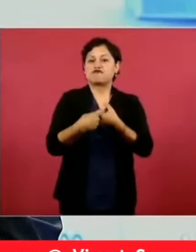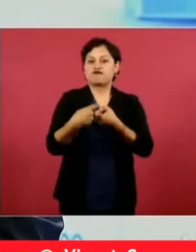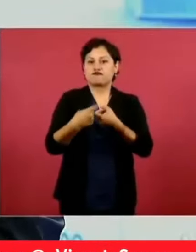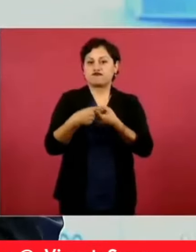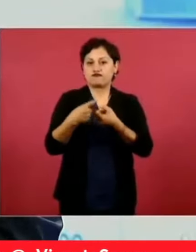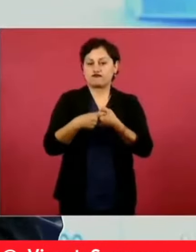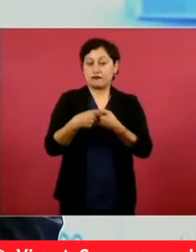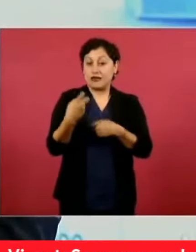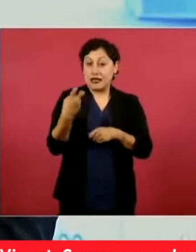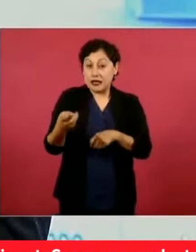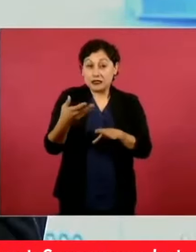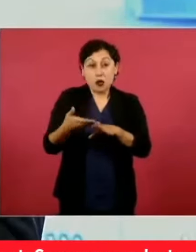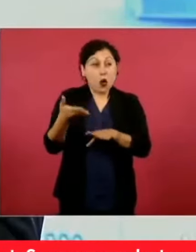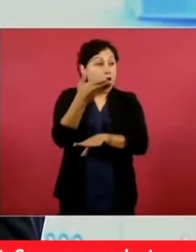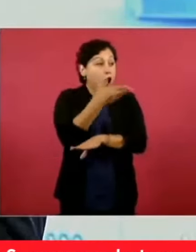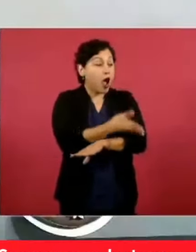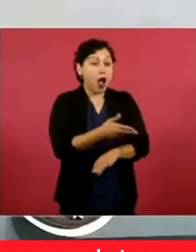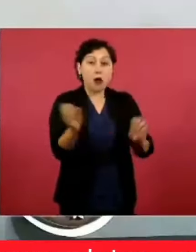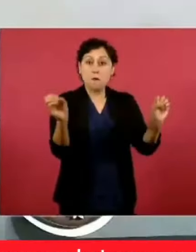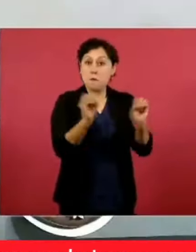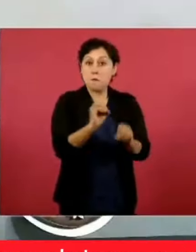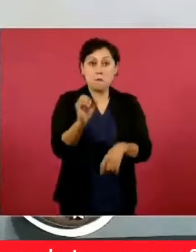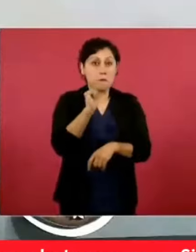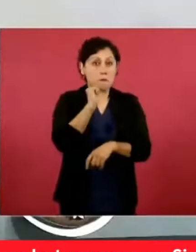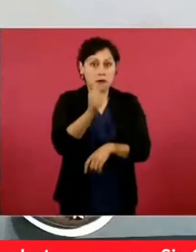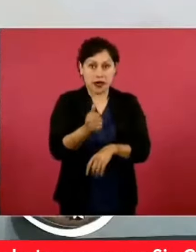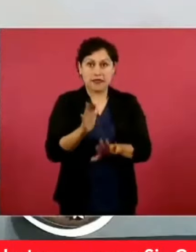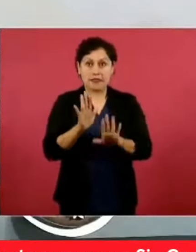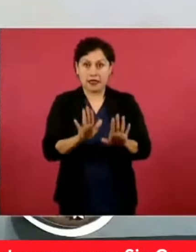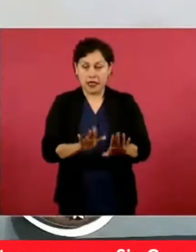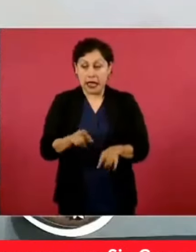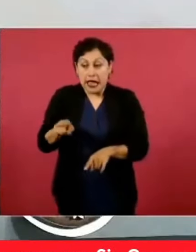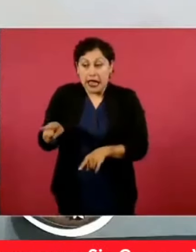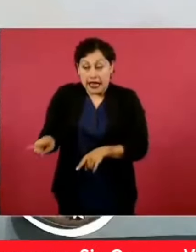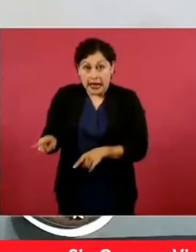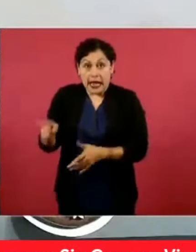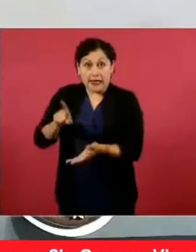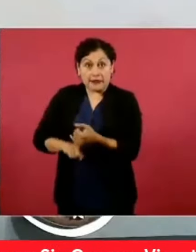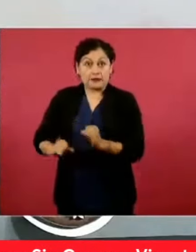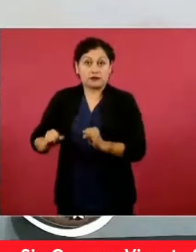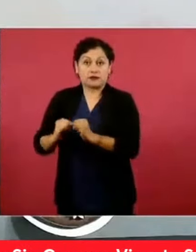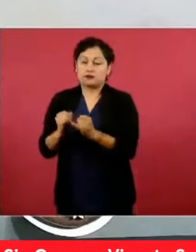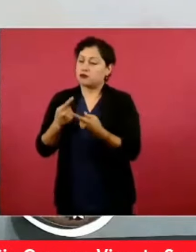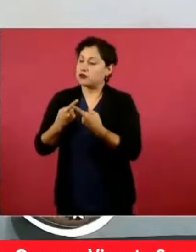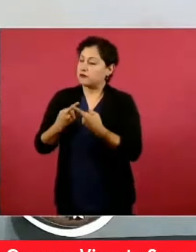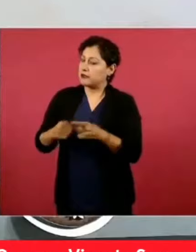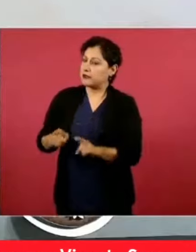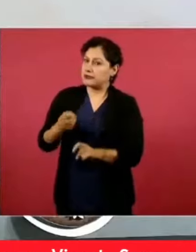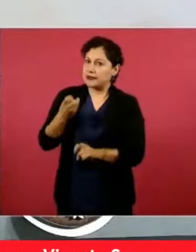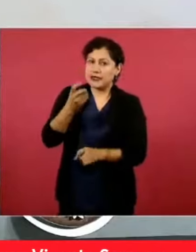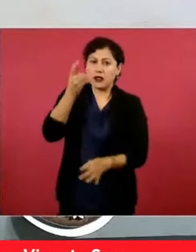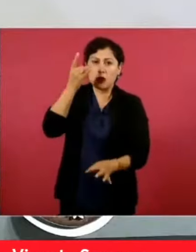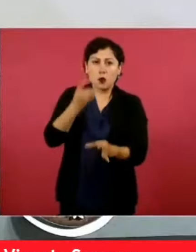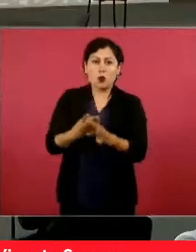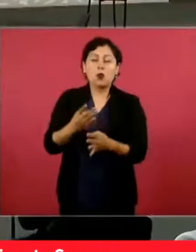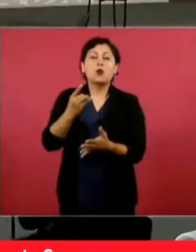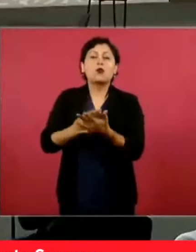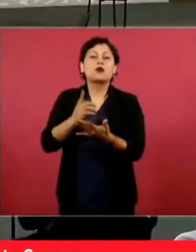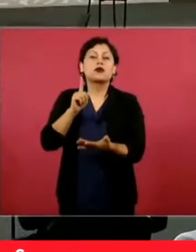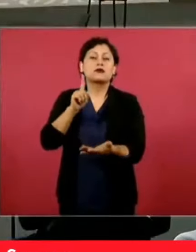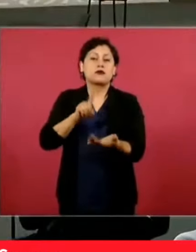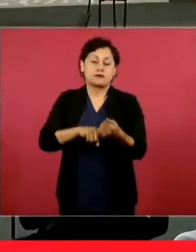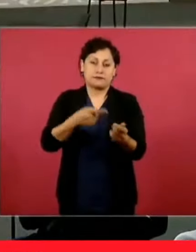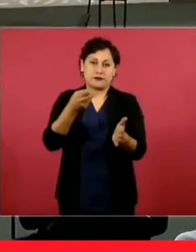tenía la revista. No son las redes de la Procuraduría, son las redes específicas de la revista del consumidor. En el caso de